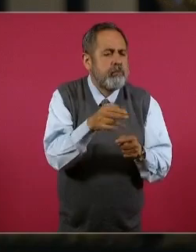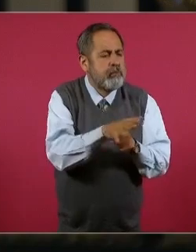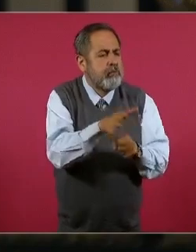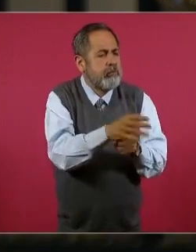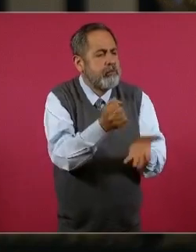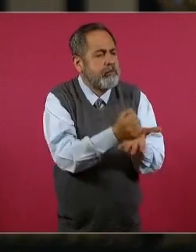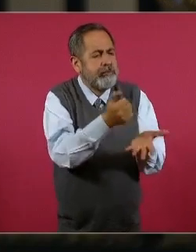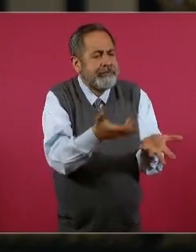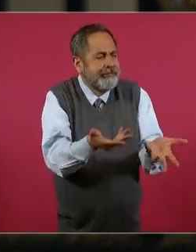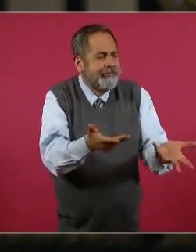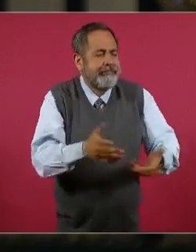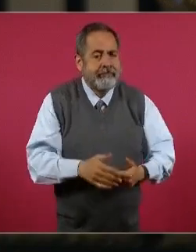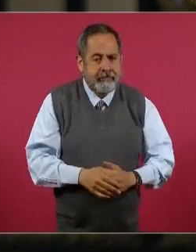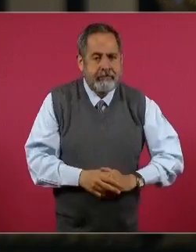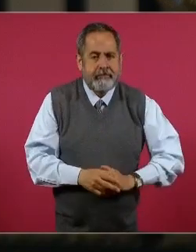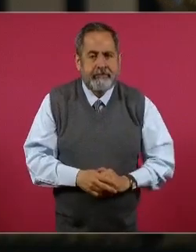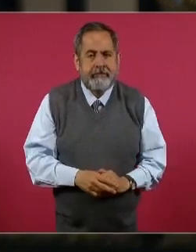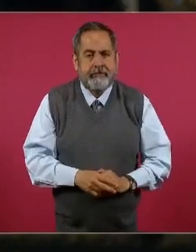Sí,